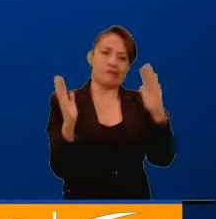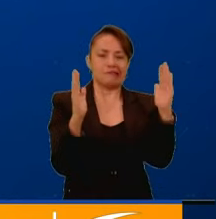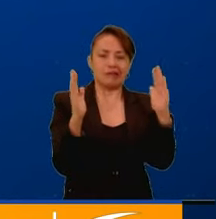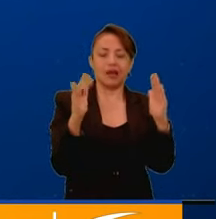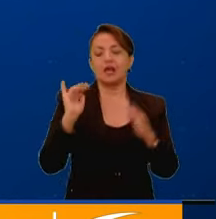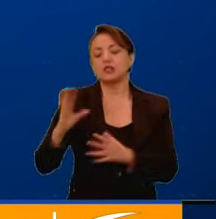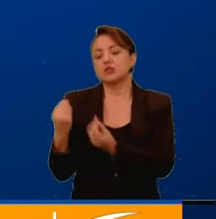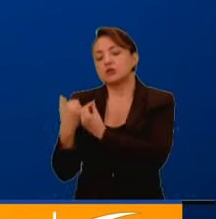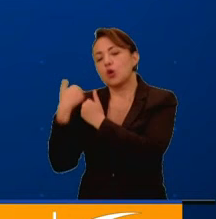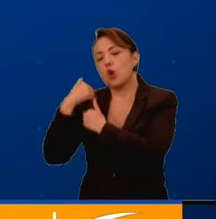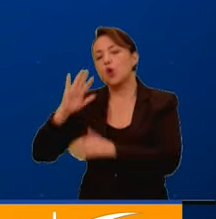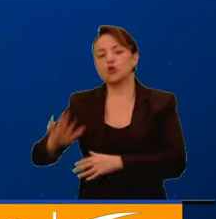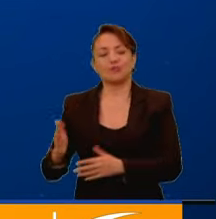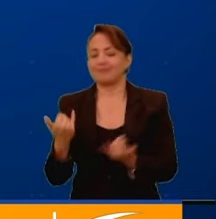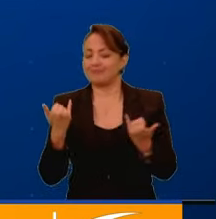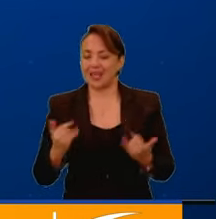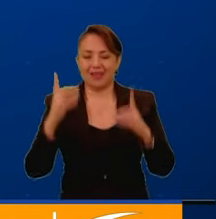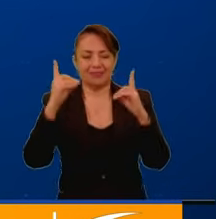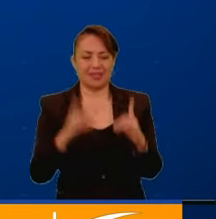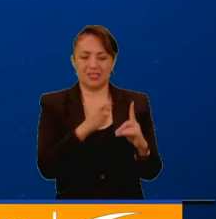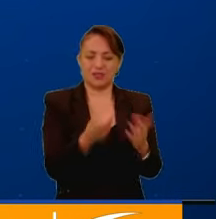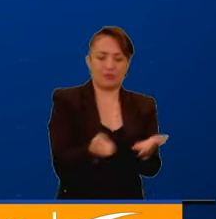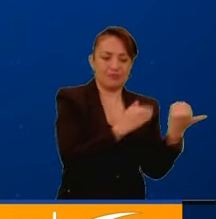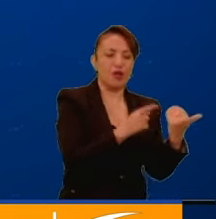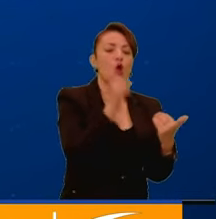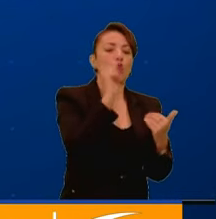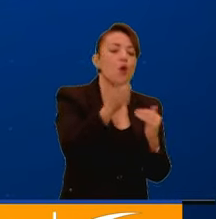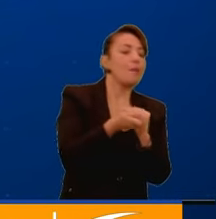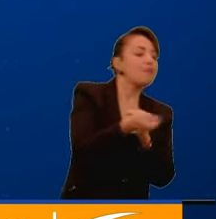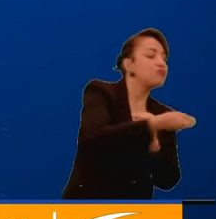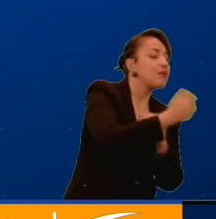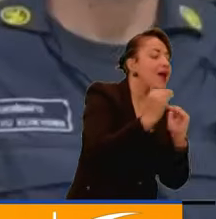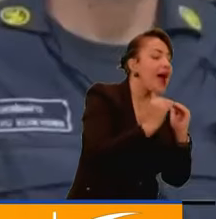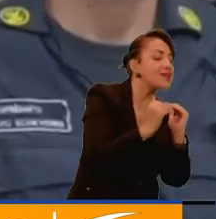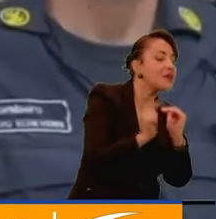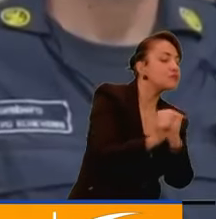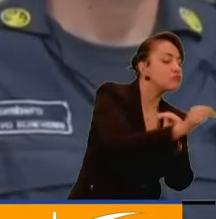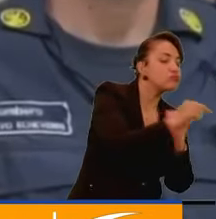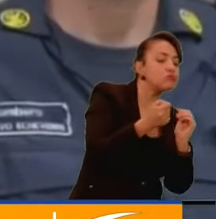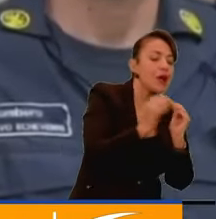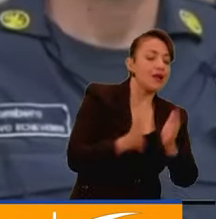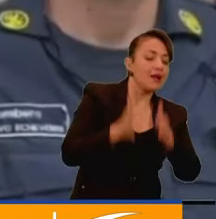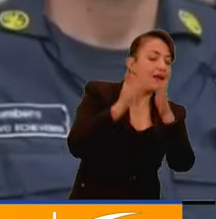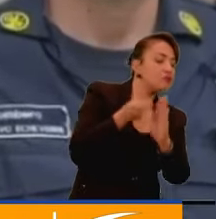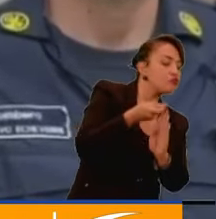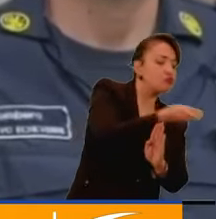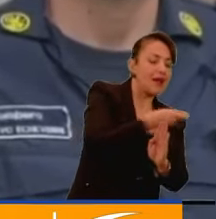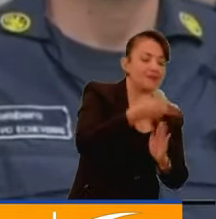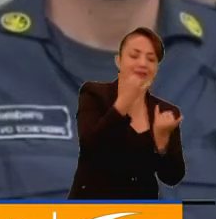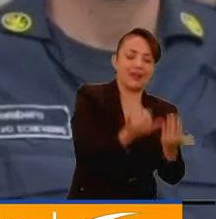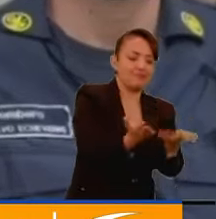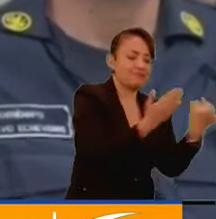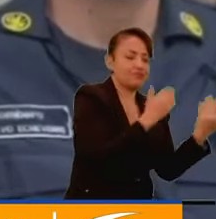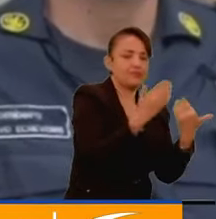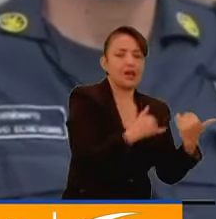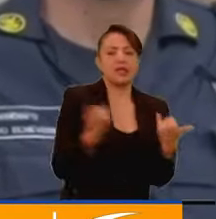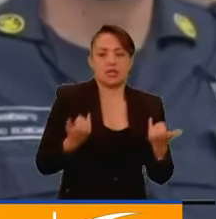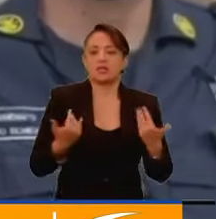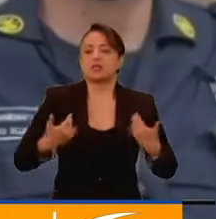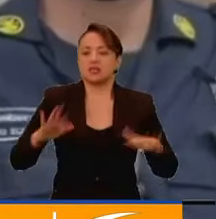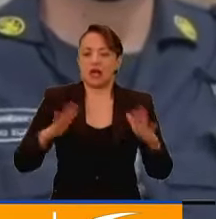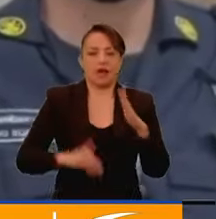gestión del riesgo decidieron evacuar otras viviendas que están alrededor hemos iniciado también el proceso de evacuación de